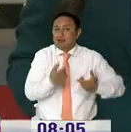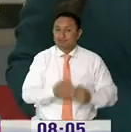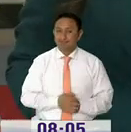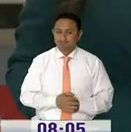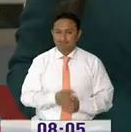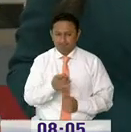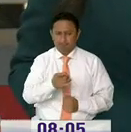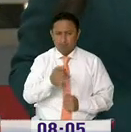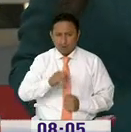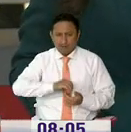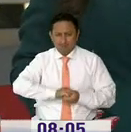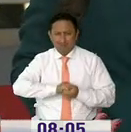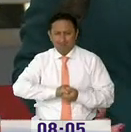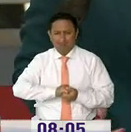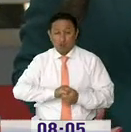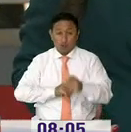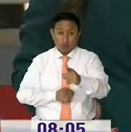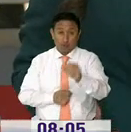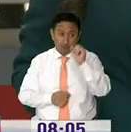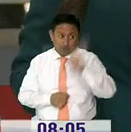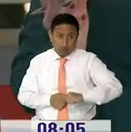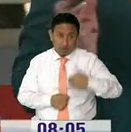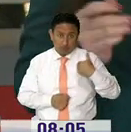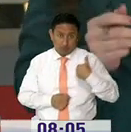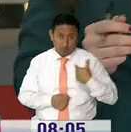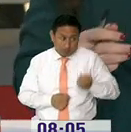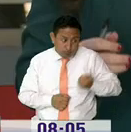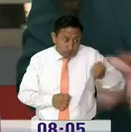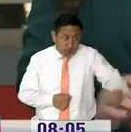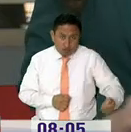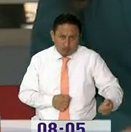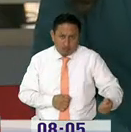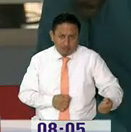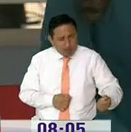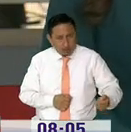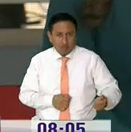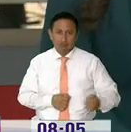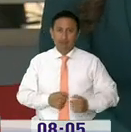Seamos solidarios, amigos televidentes. Si a usted le tiene para dar, colabore.